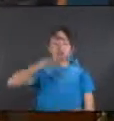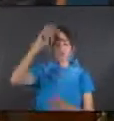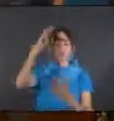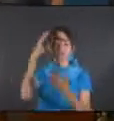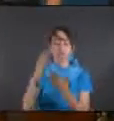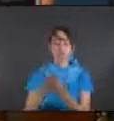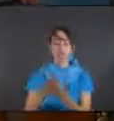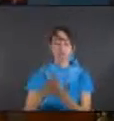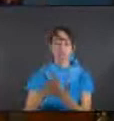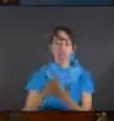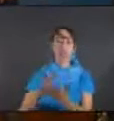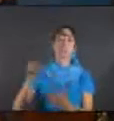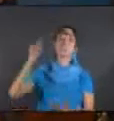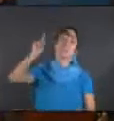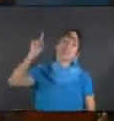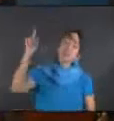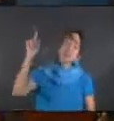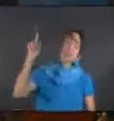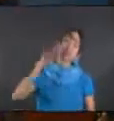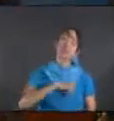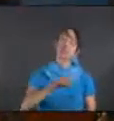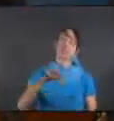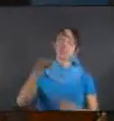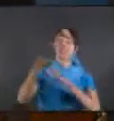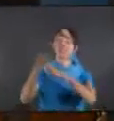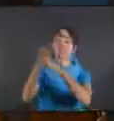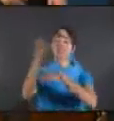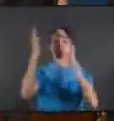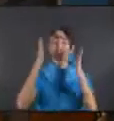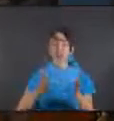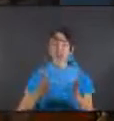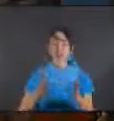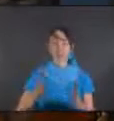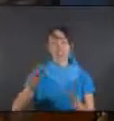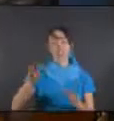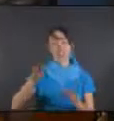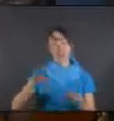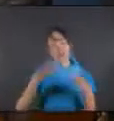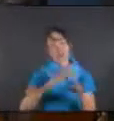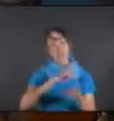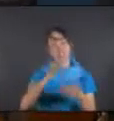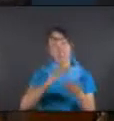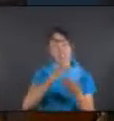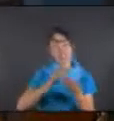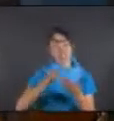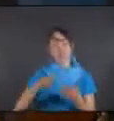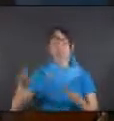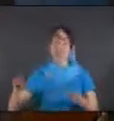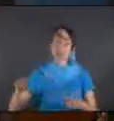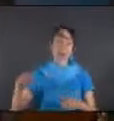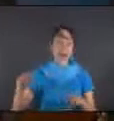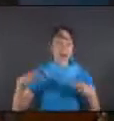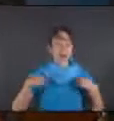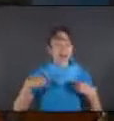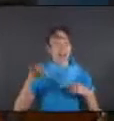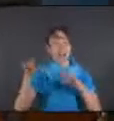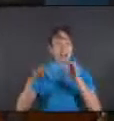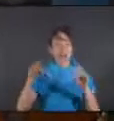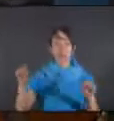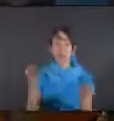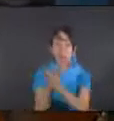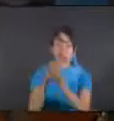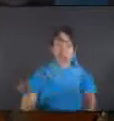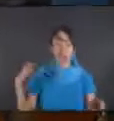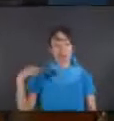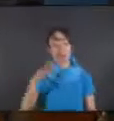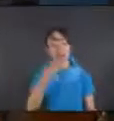el nombre de Jesús. Te lo pedimos en esta hora, Señor. Padre, ayúdanos, auxílianos, y te rogamos,